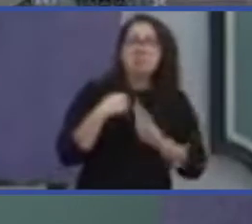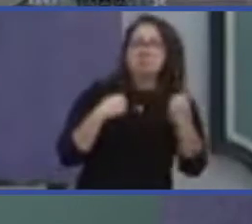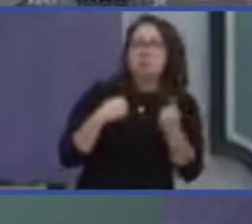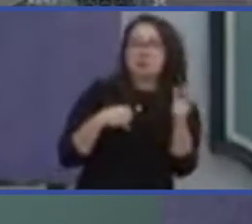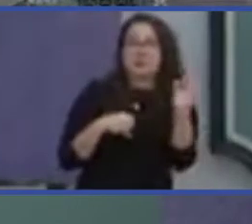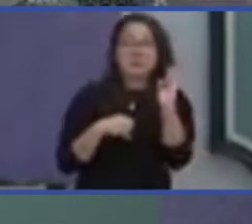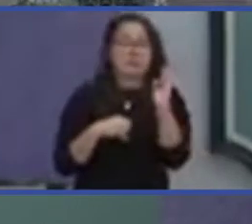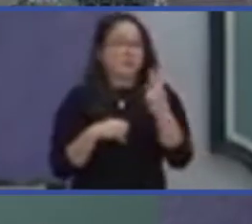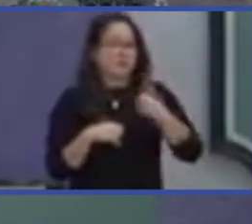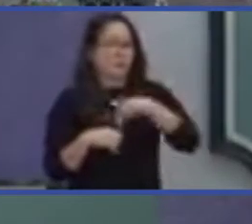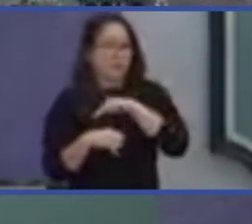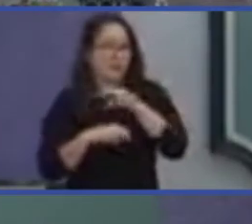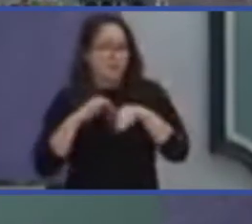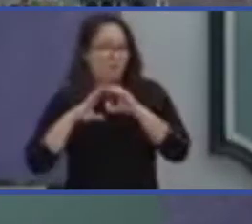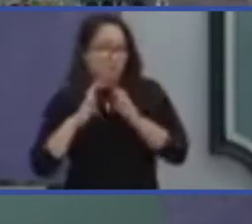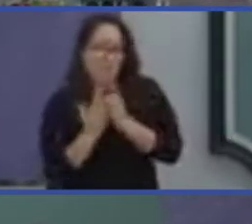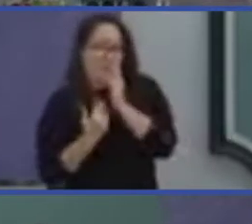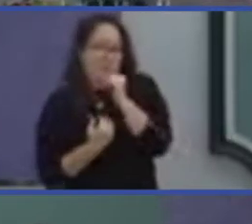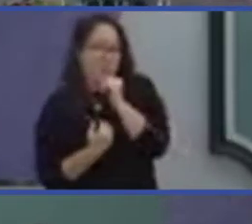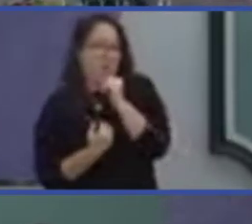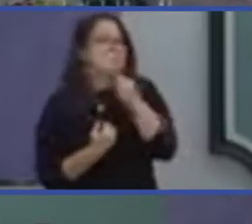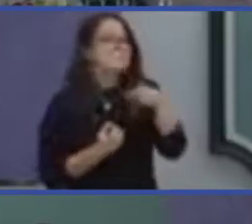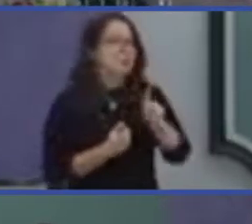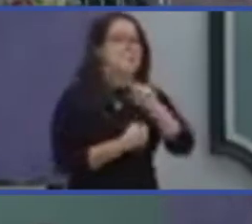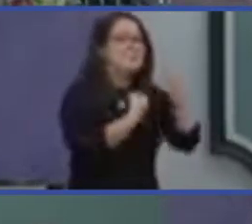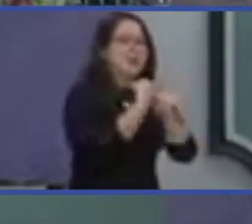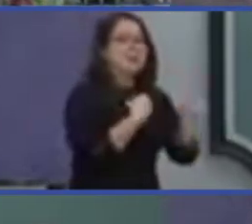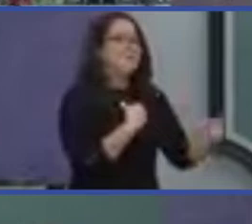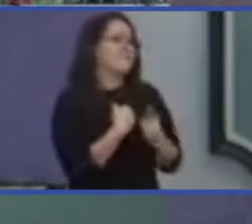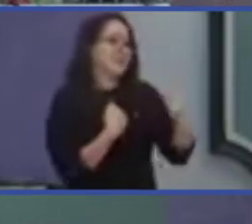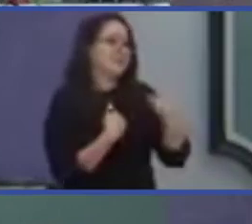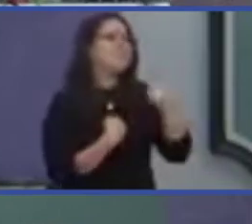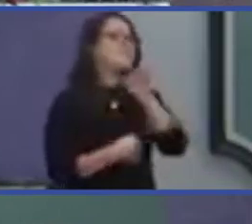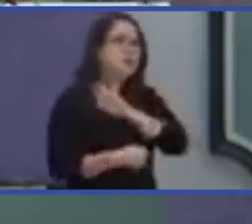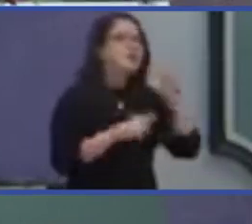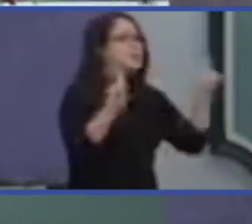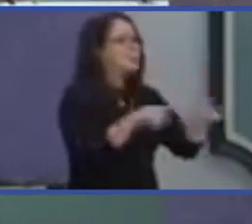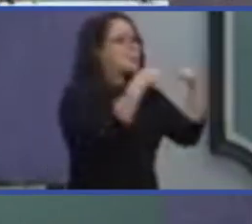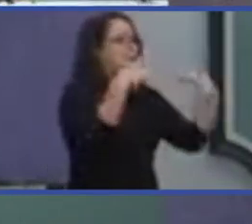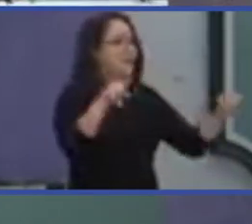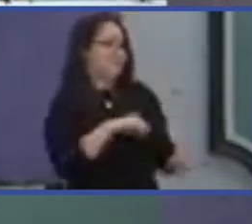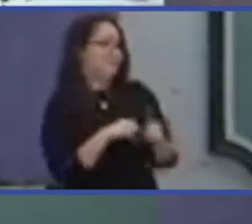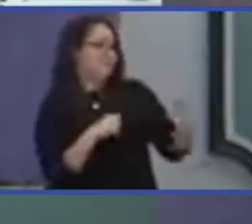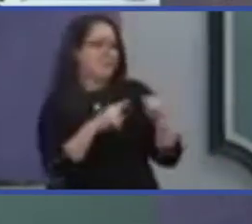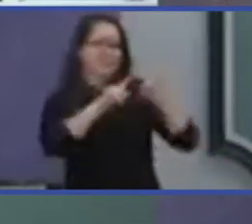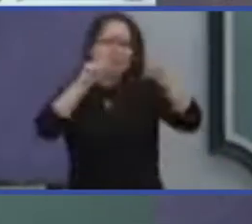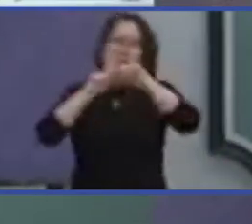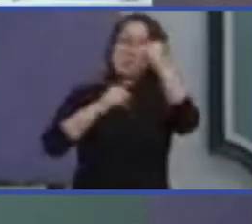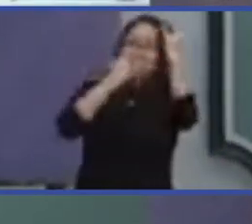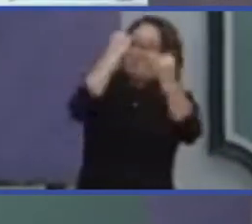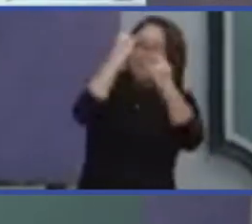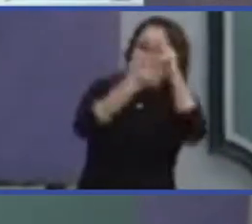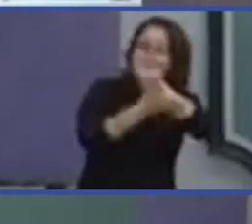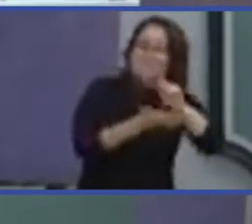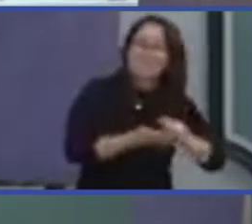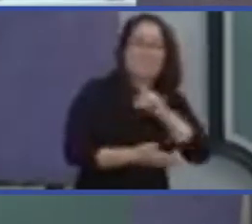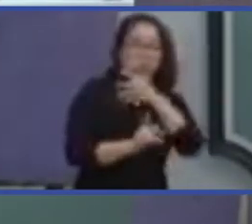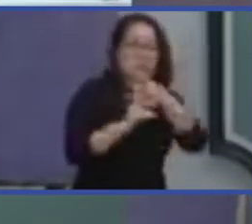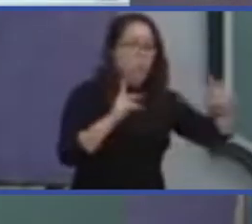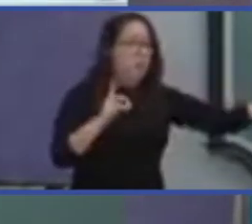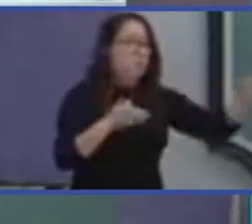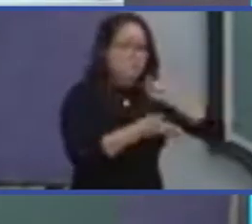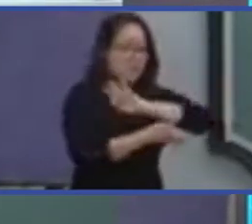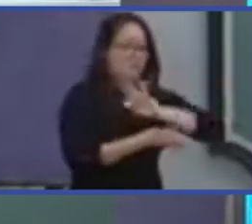del infinito sí podría haber música infinita todas las composiciones posibles la siguiente bueno y la siguiente